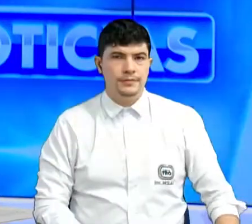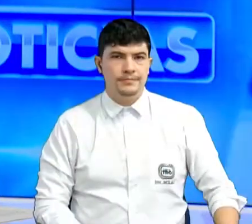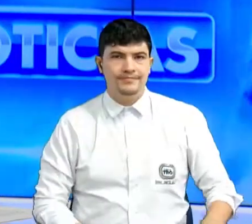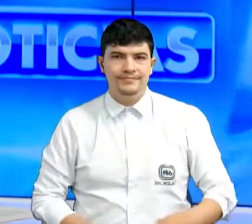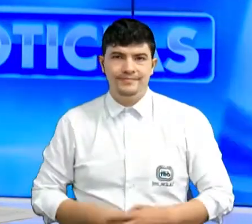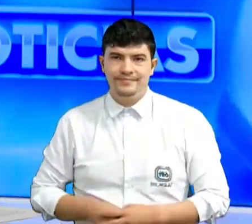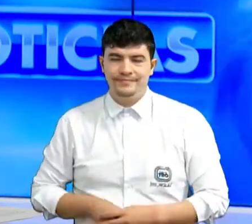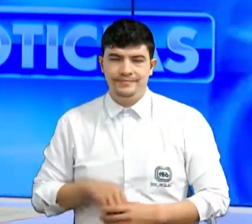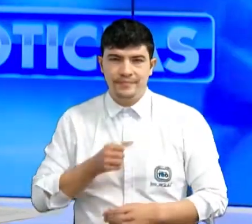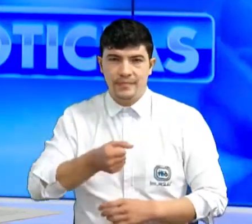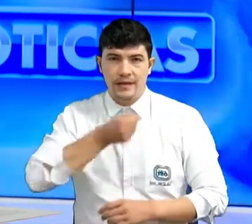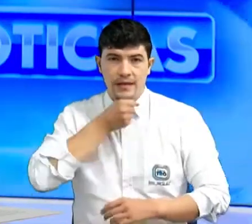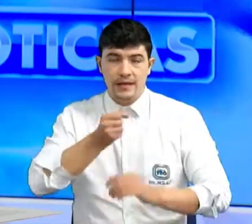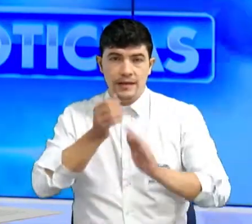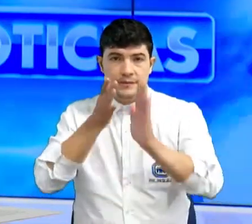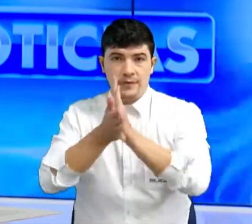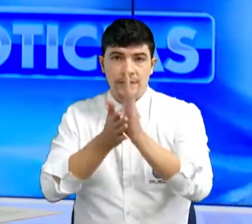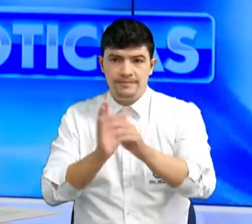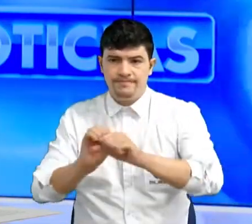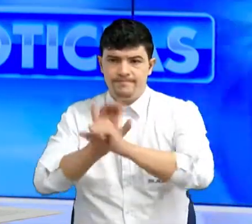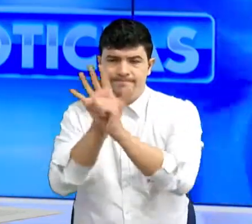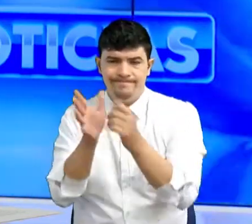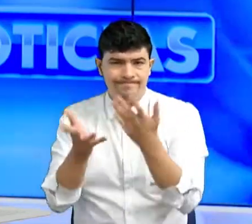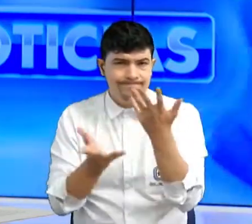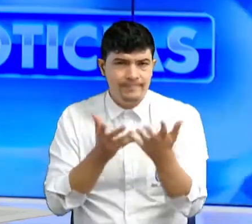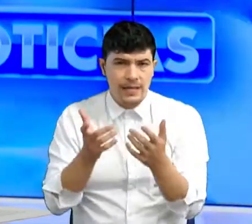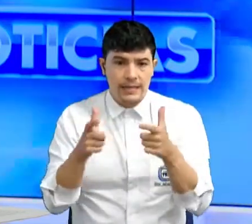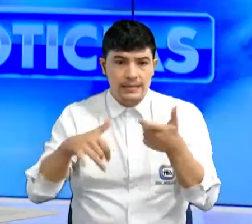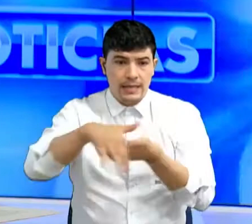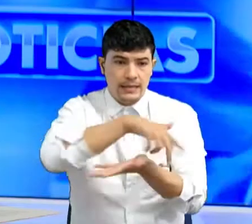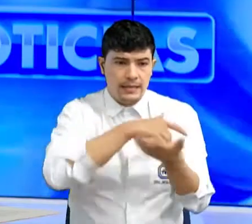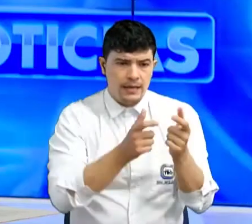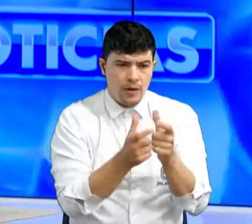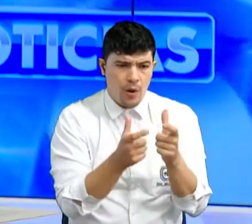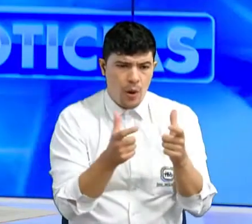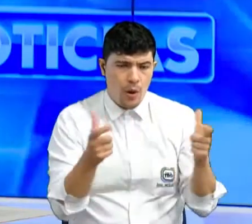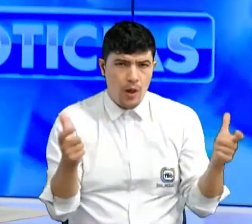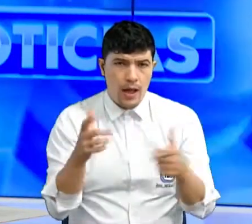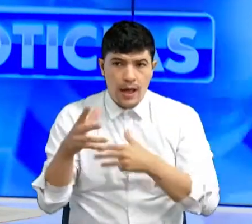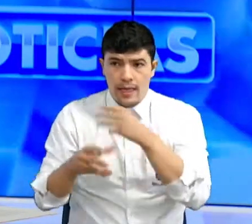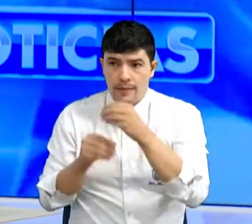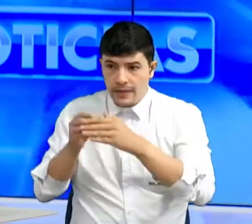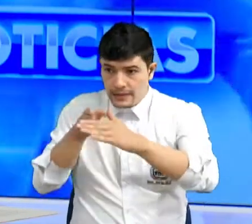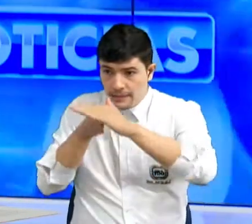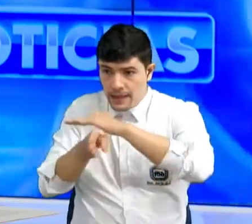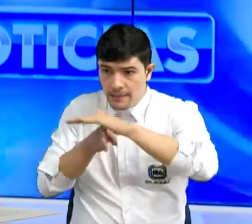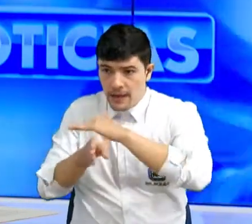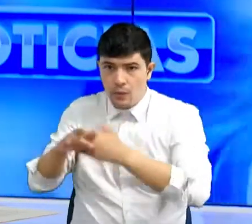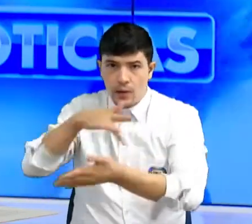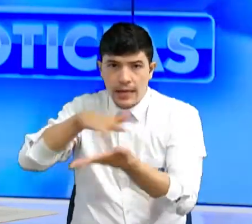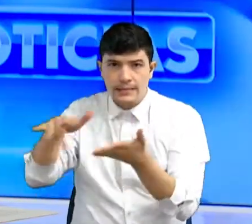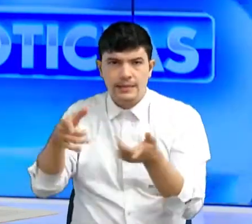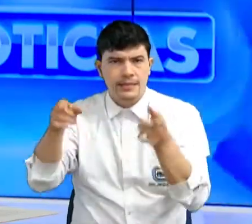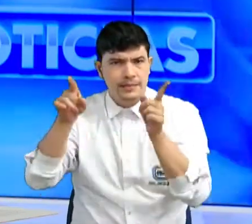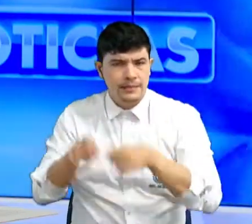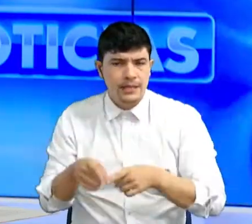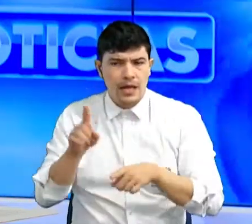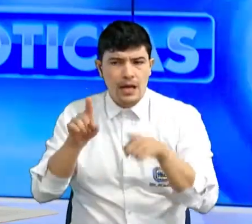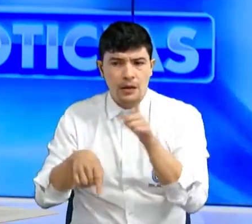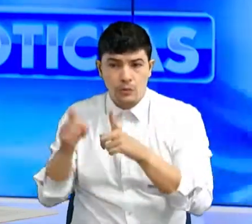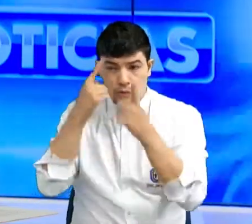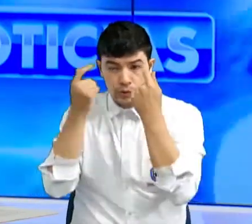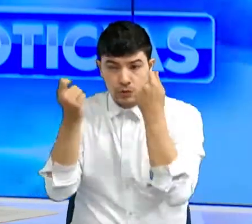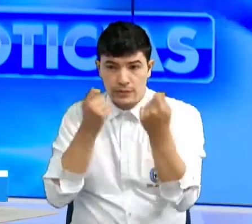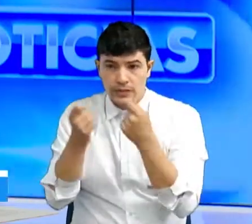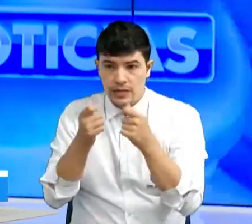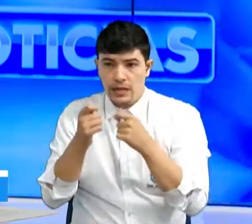Y en noticias de coronavirus, siguen aumentando los casos en Santander y las consultas por urgencias igualmente. Algunas por sospecha de